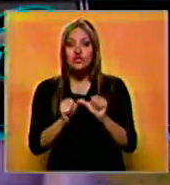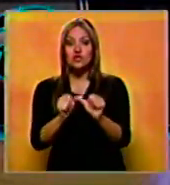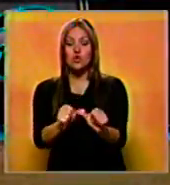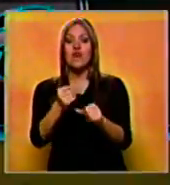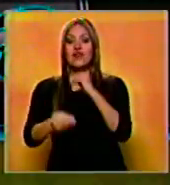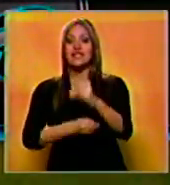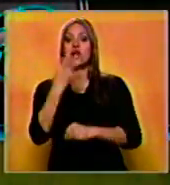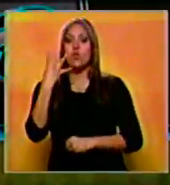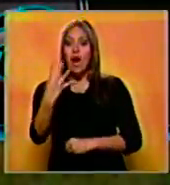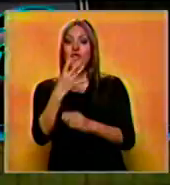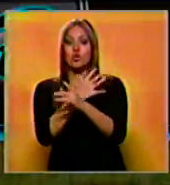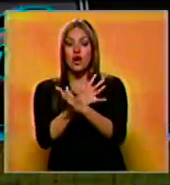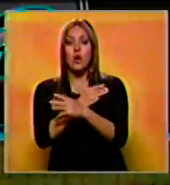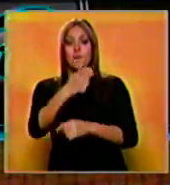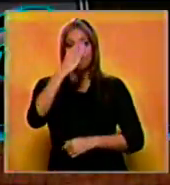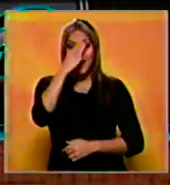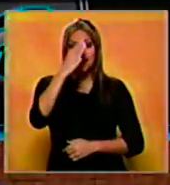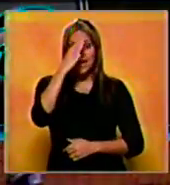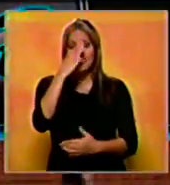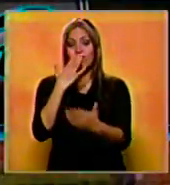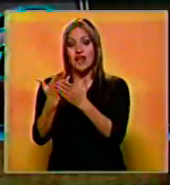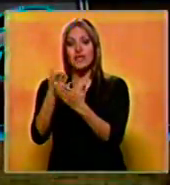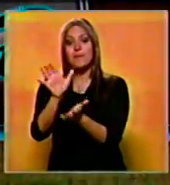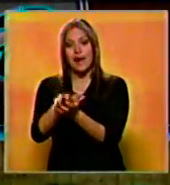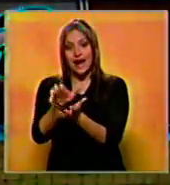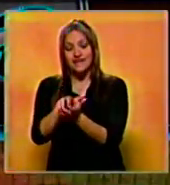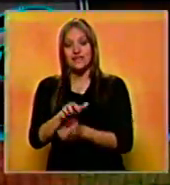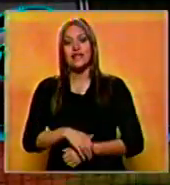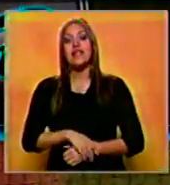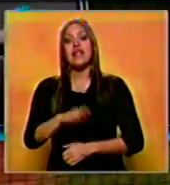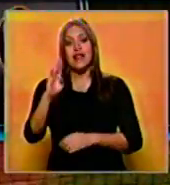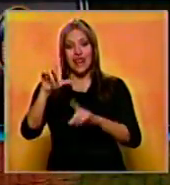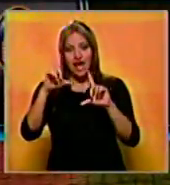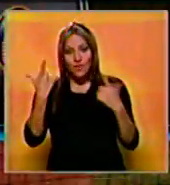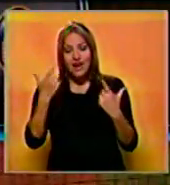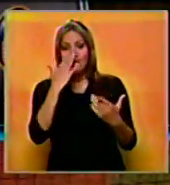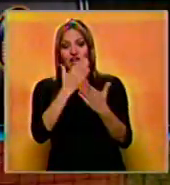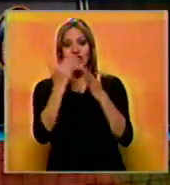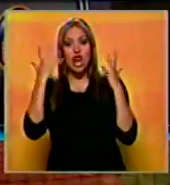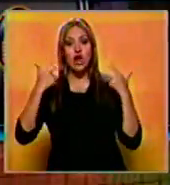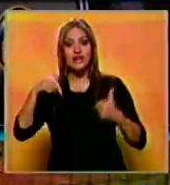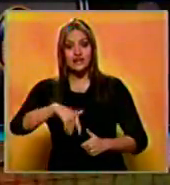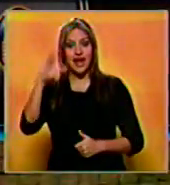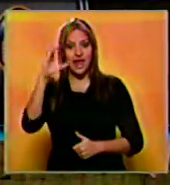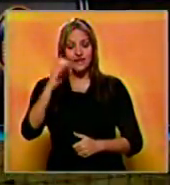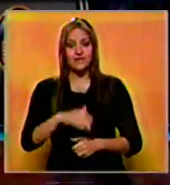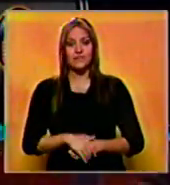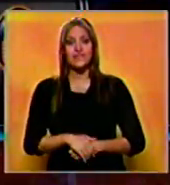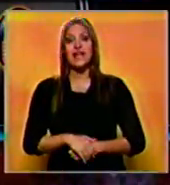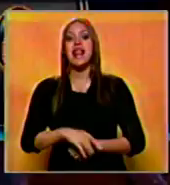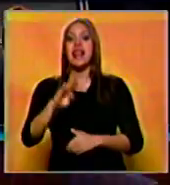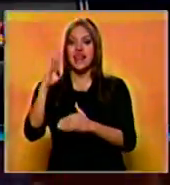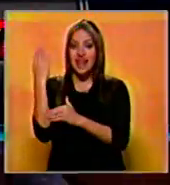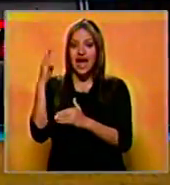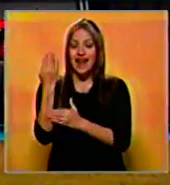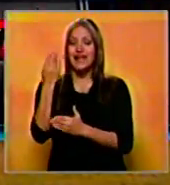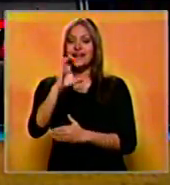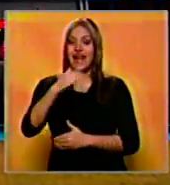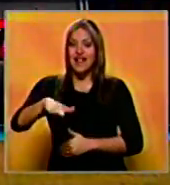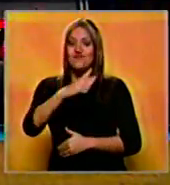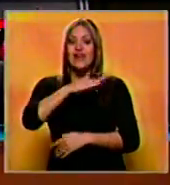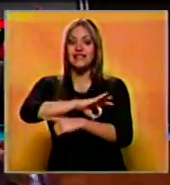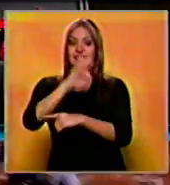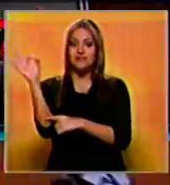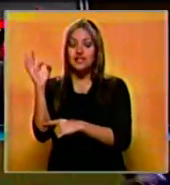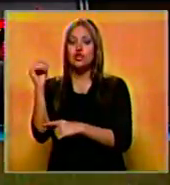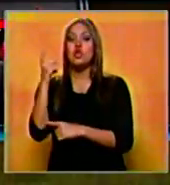disputarán 4 encuentros. Los Navegantes ante Bravos en Por la Mar. Los Tiburones ante los Leones acá en Caracas. Cardenales recibe a Caribes en